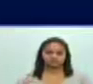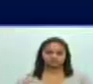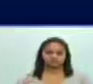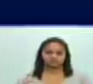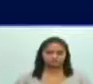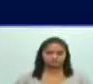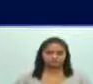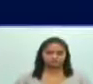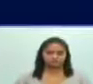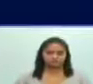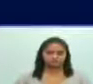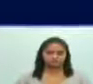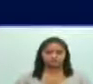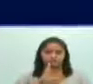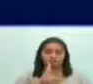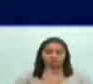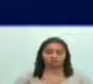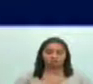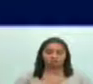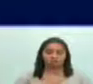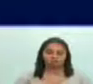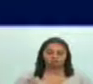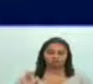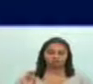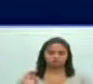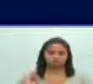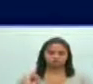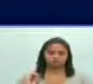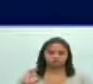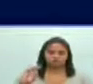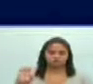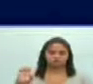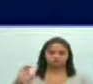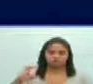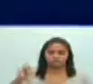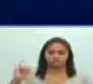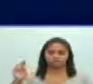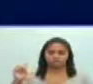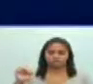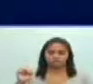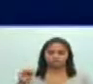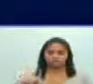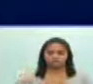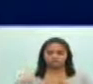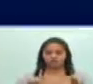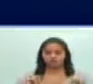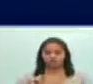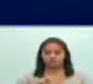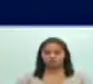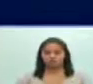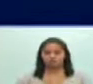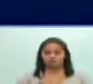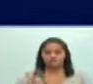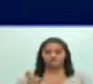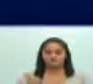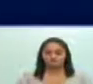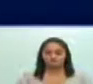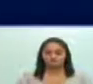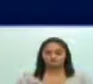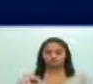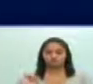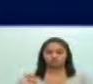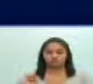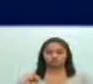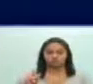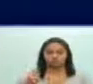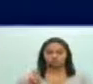valores de este. Ya estamos hablando de cohesión textual perfectamente. Por eso tiene un valor sustantivo. Continuamos entonces